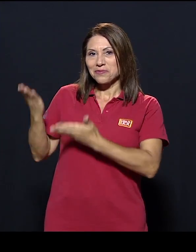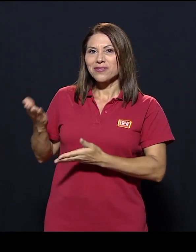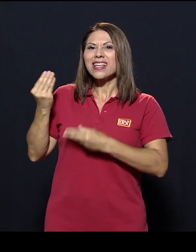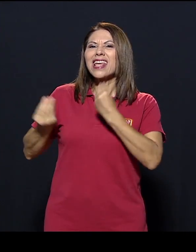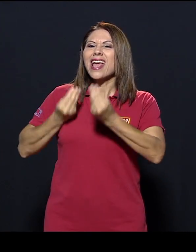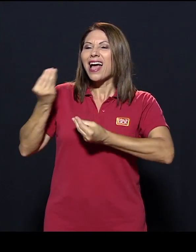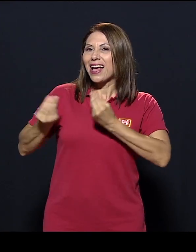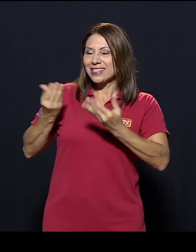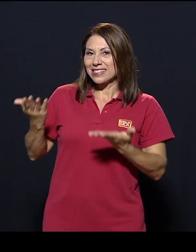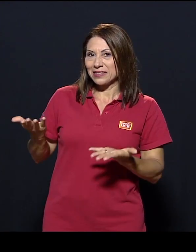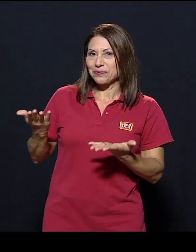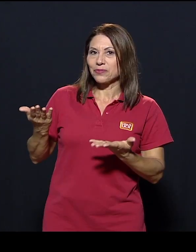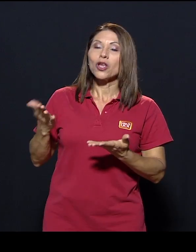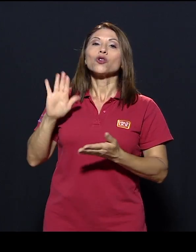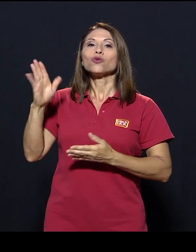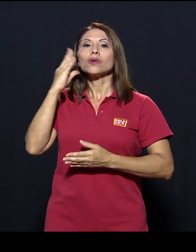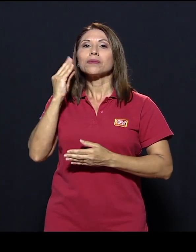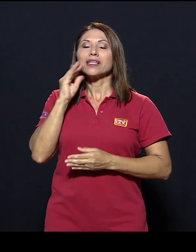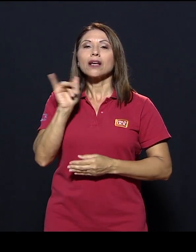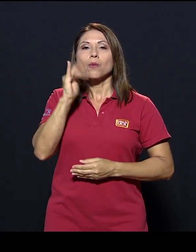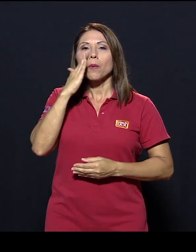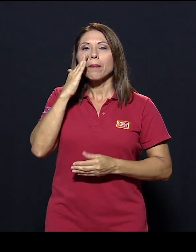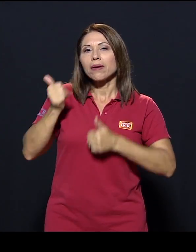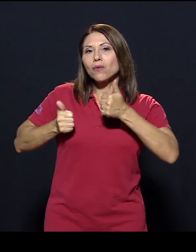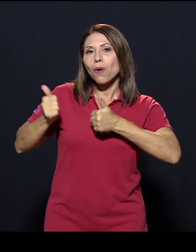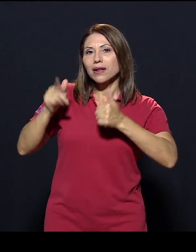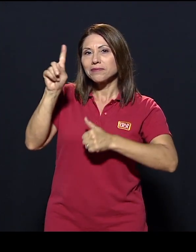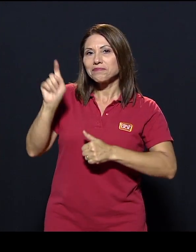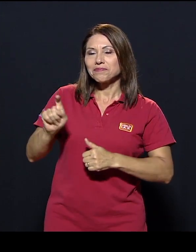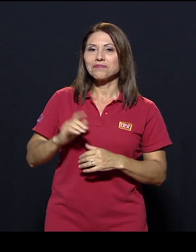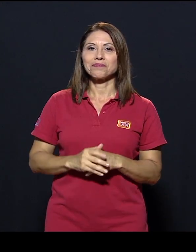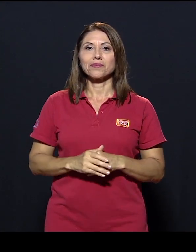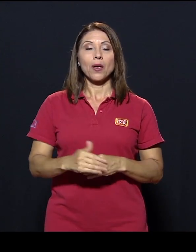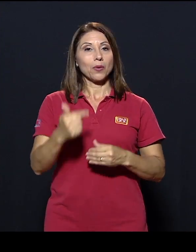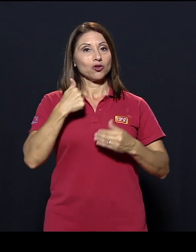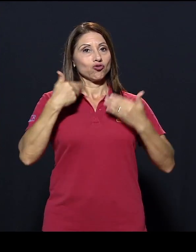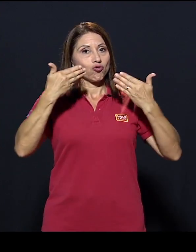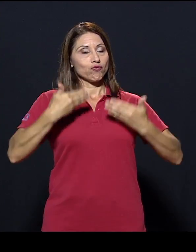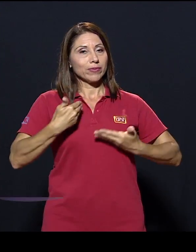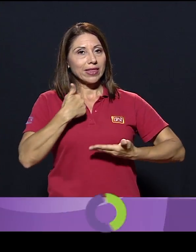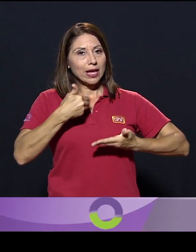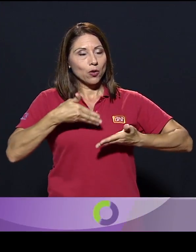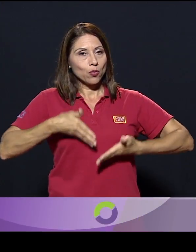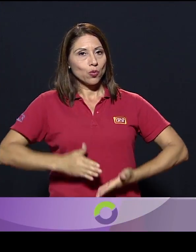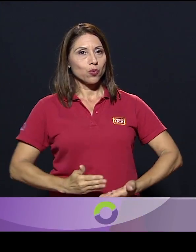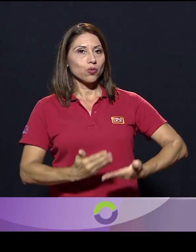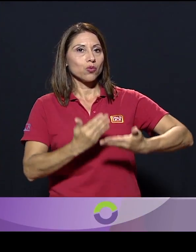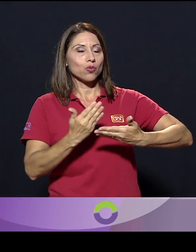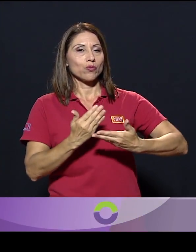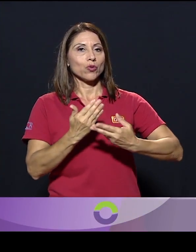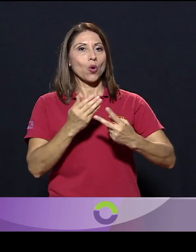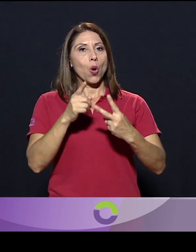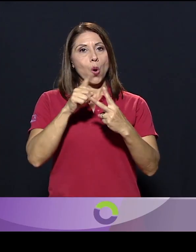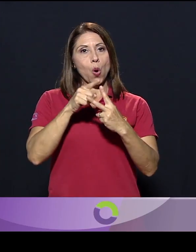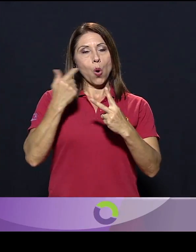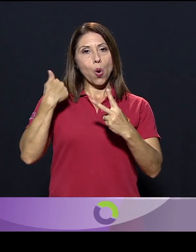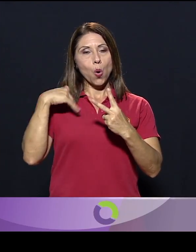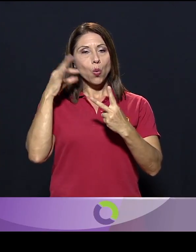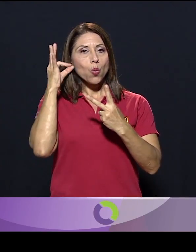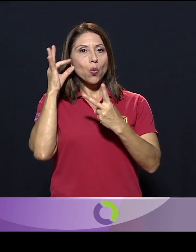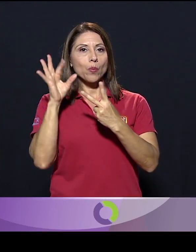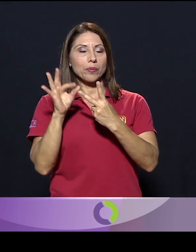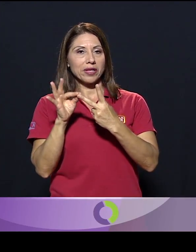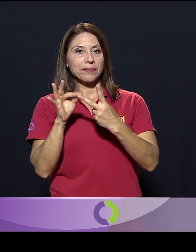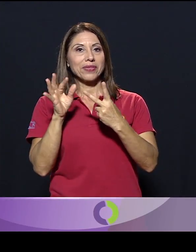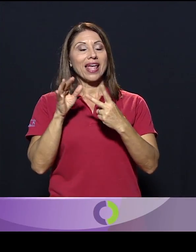vos y qué haces y cuál es tu experiencia como mamá. Okay. Bueno, yo soy madre de una pareja